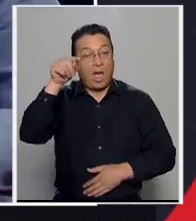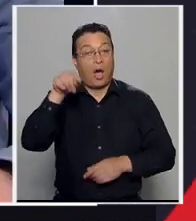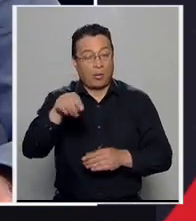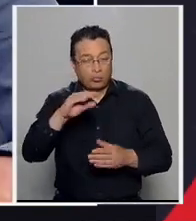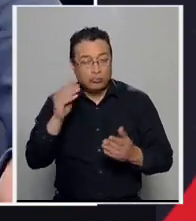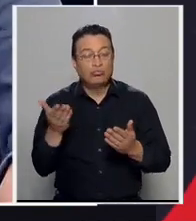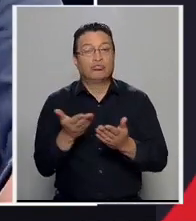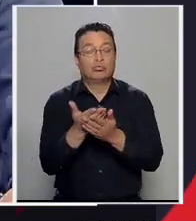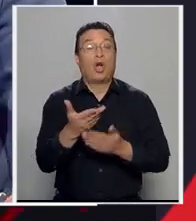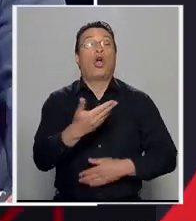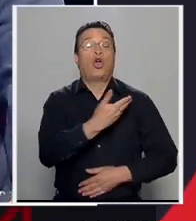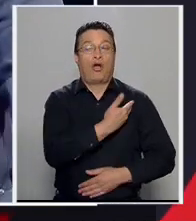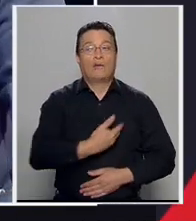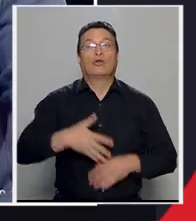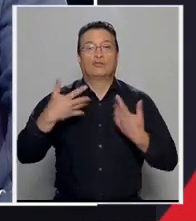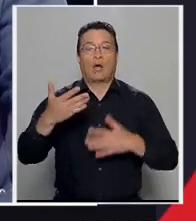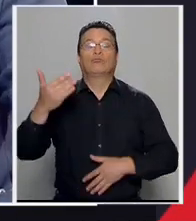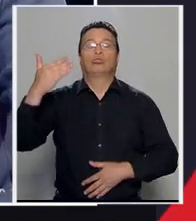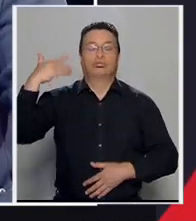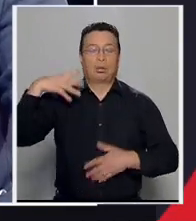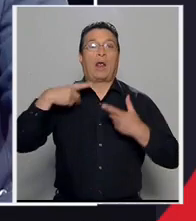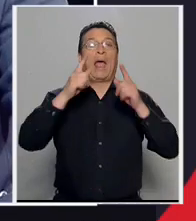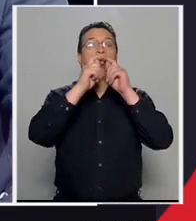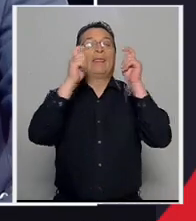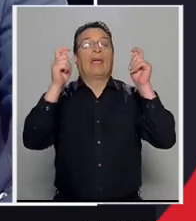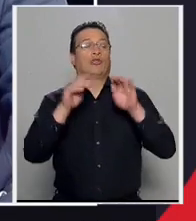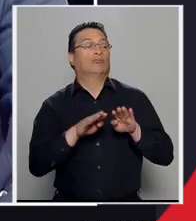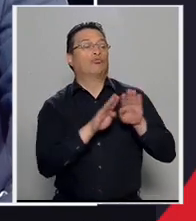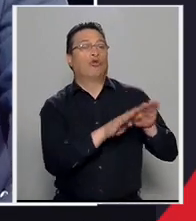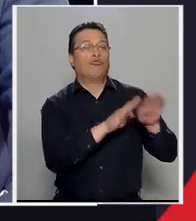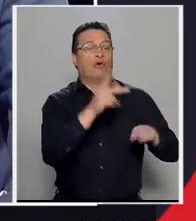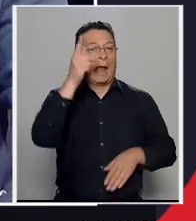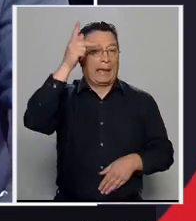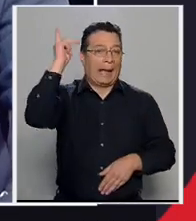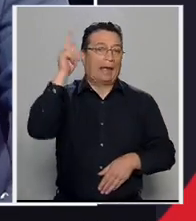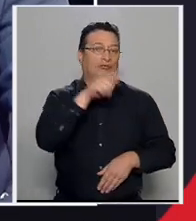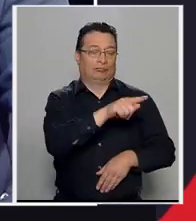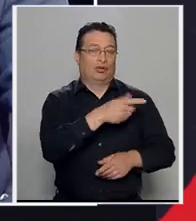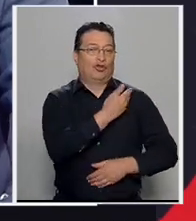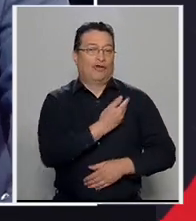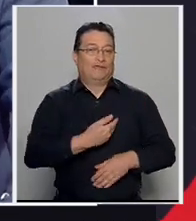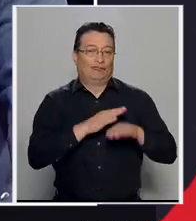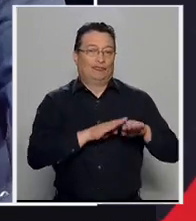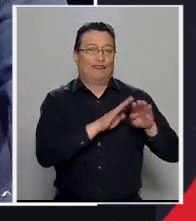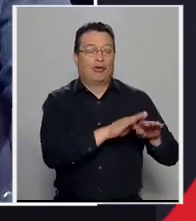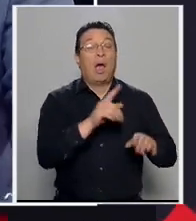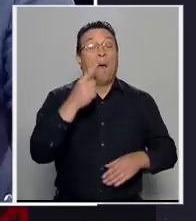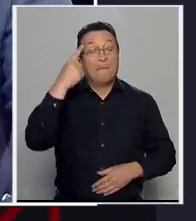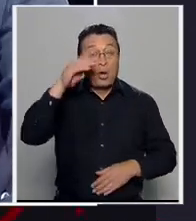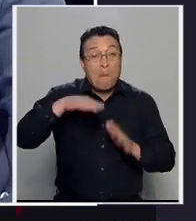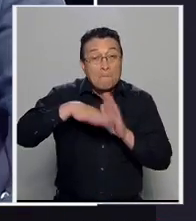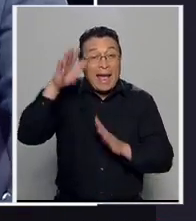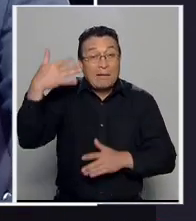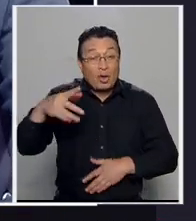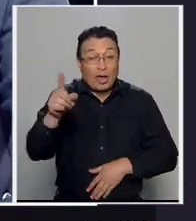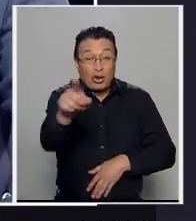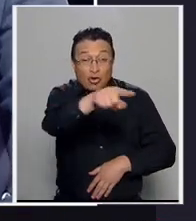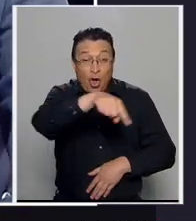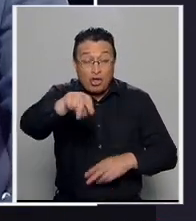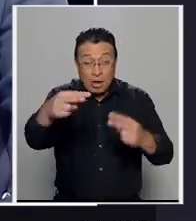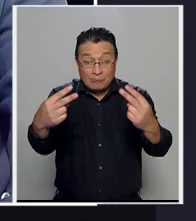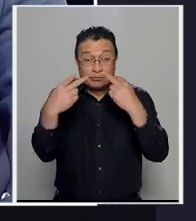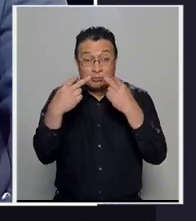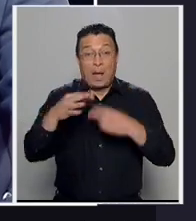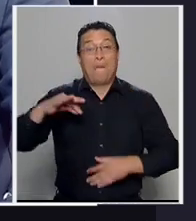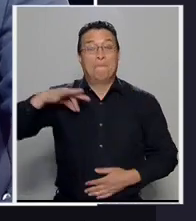que el gobierno hace rato que está haciendo campaña por su candidato José Antonio Kast. Pero más allá de eso, lo que le importa a la gente que nos está mirando es que sus